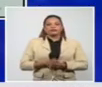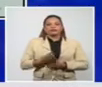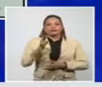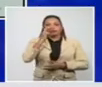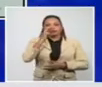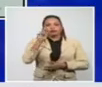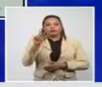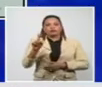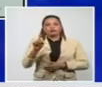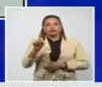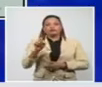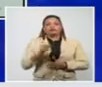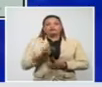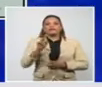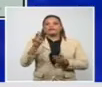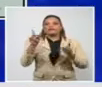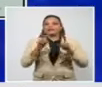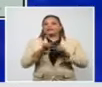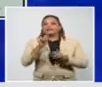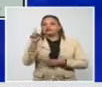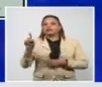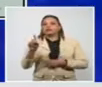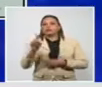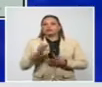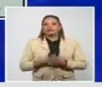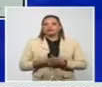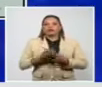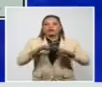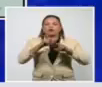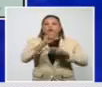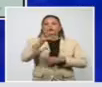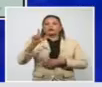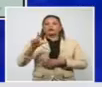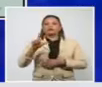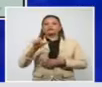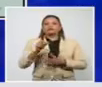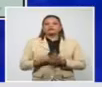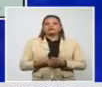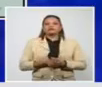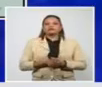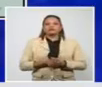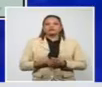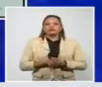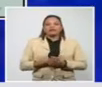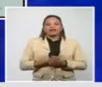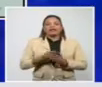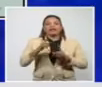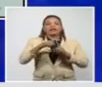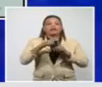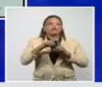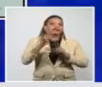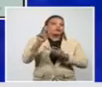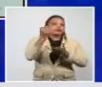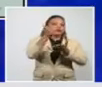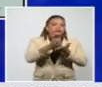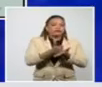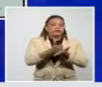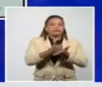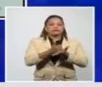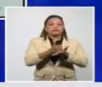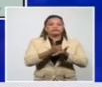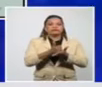1 de cada uno. Las Tunas diagnostica 2 casos autóctonos, uno del municipio Las Tunas y uno de